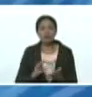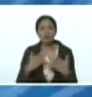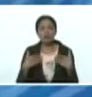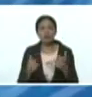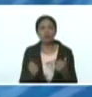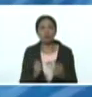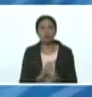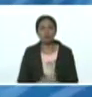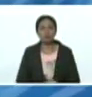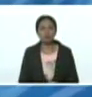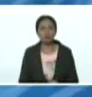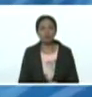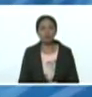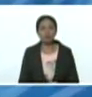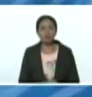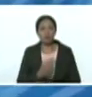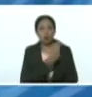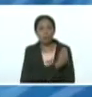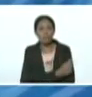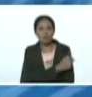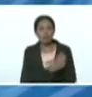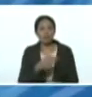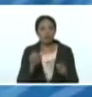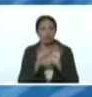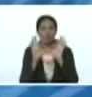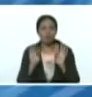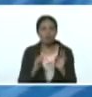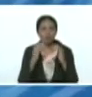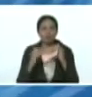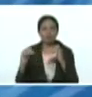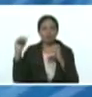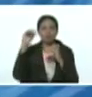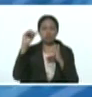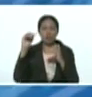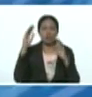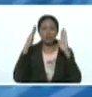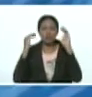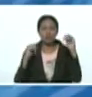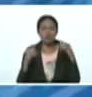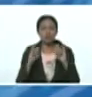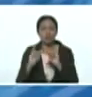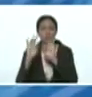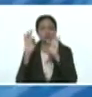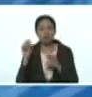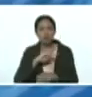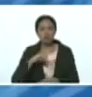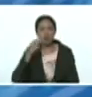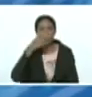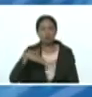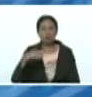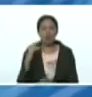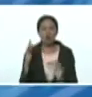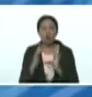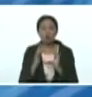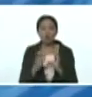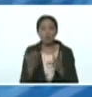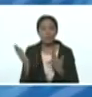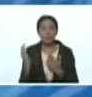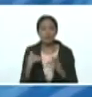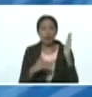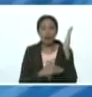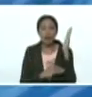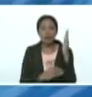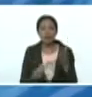adentro, hospitales, tienen que ser del mayor nivel de atención para nuestro pueblo. Vamos a darle el pase al Estado